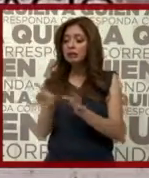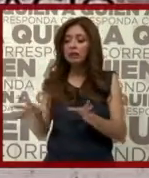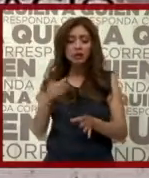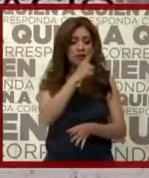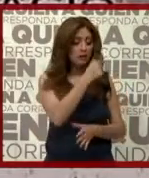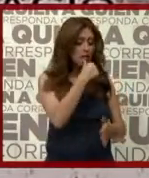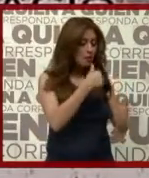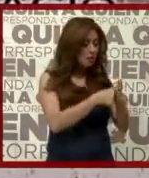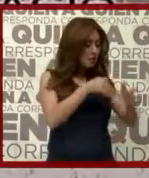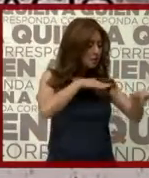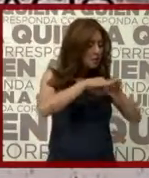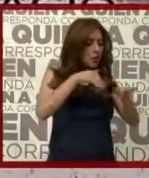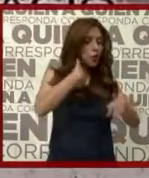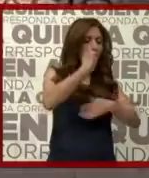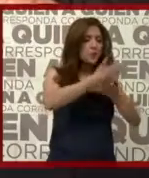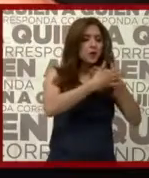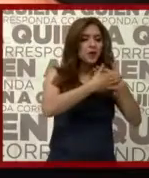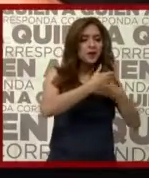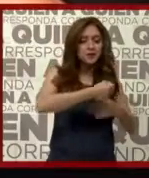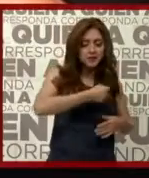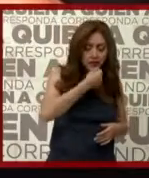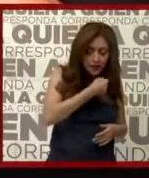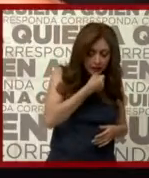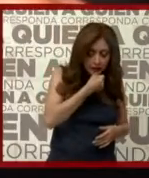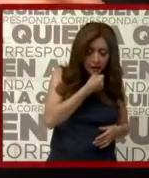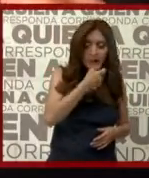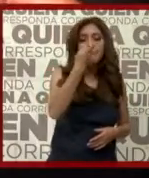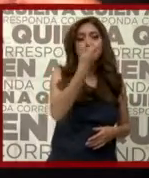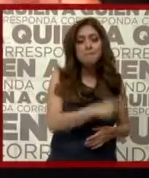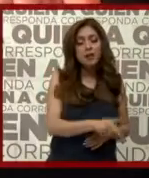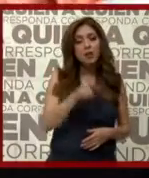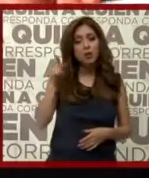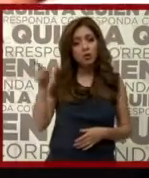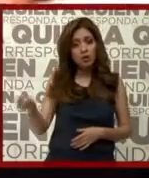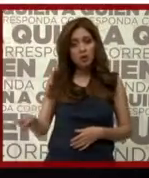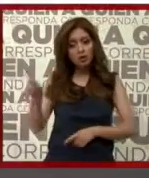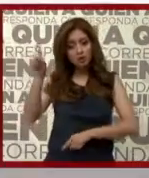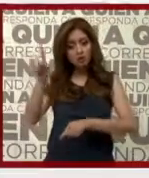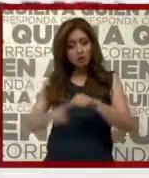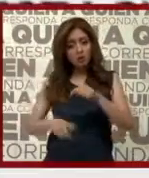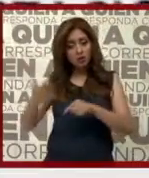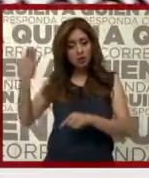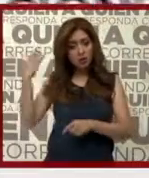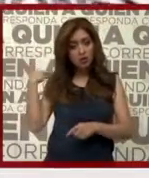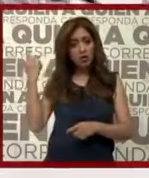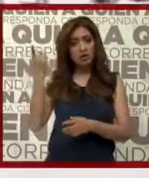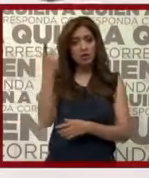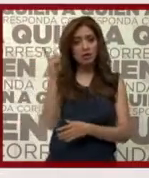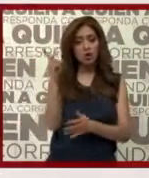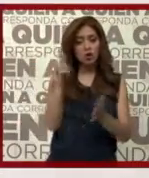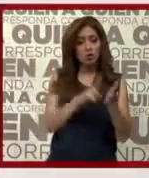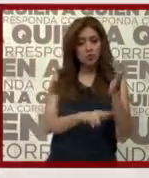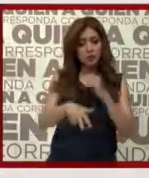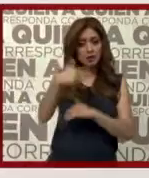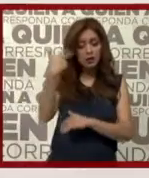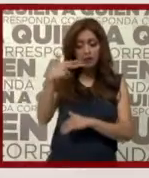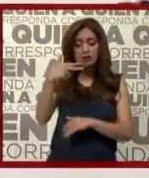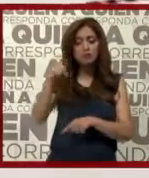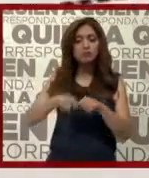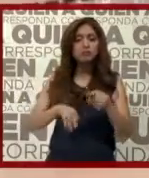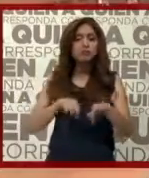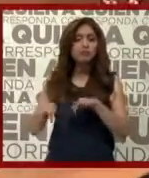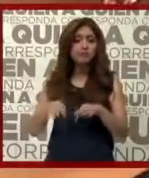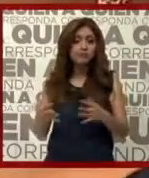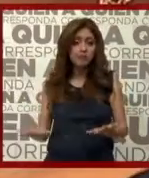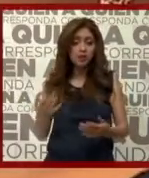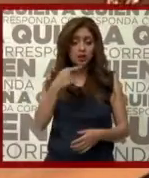duraría hasta la vejez. Pues dejé de trabajar, me dieron de baja en el año de diciembre de 2013. Hace dos años, todo